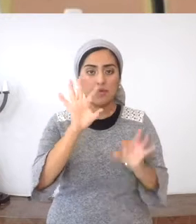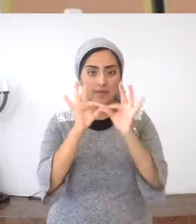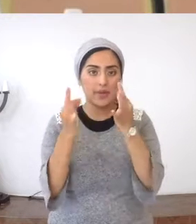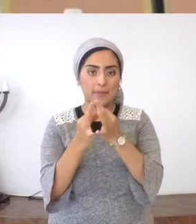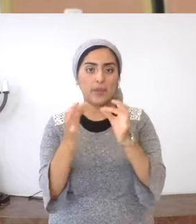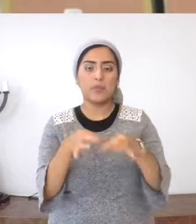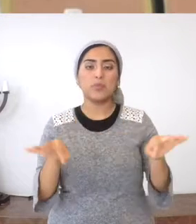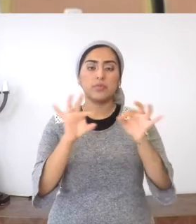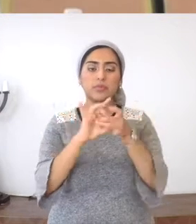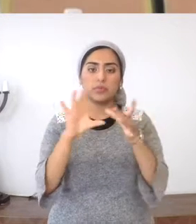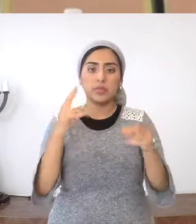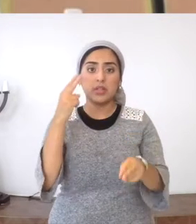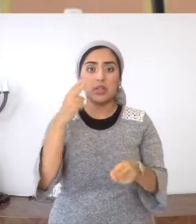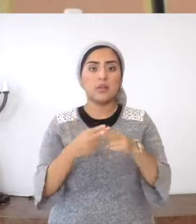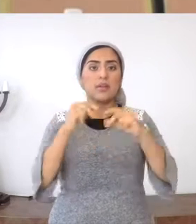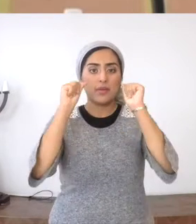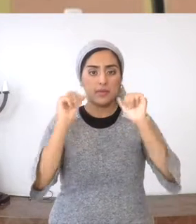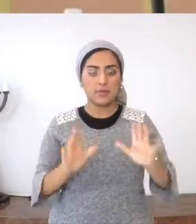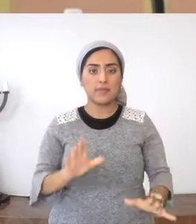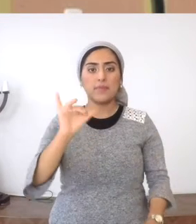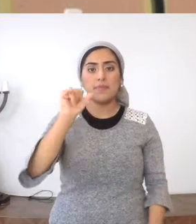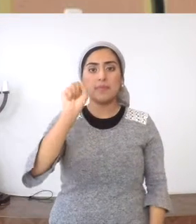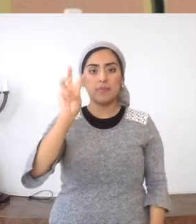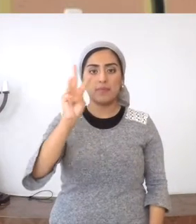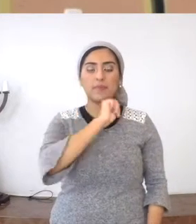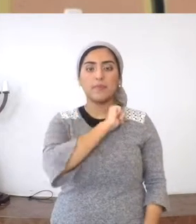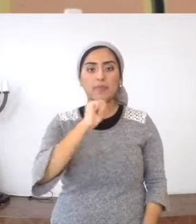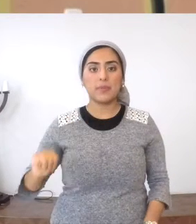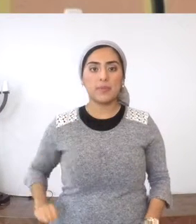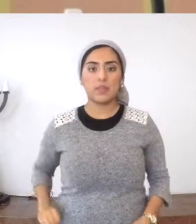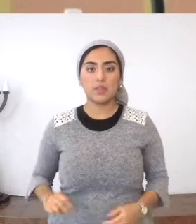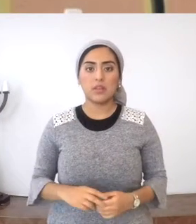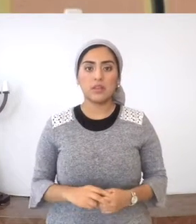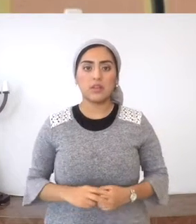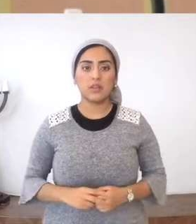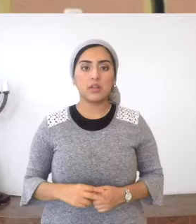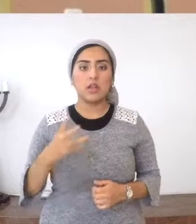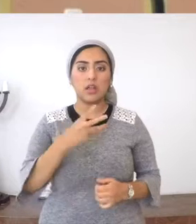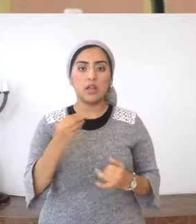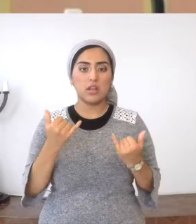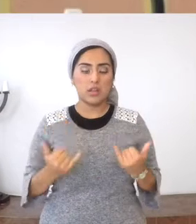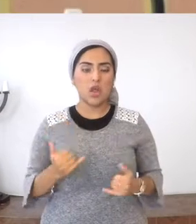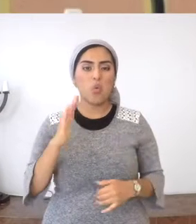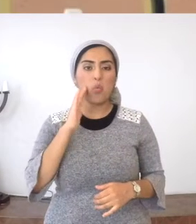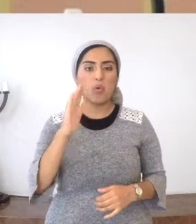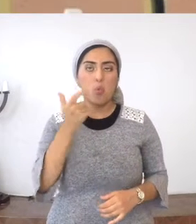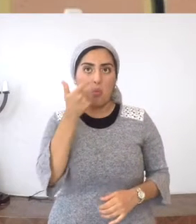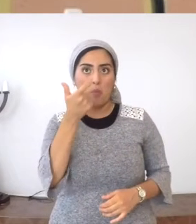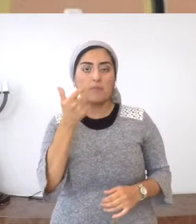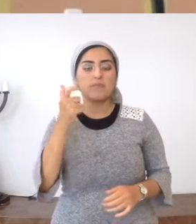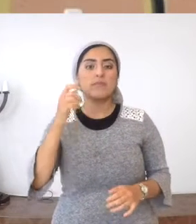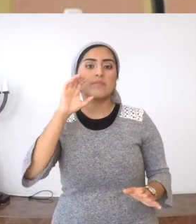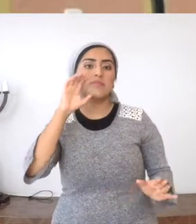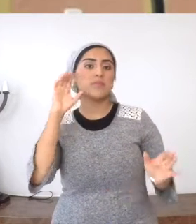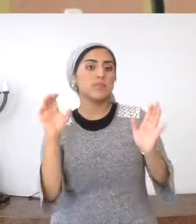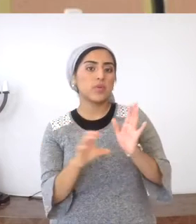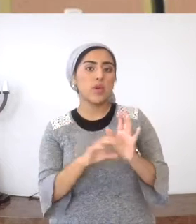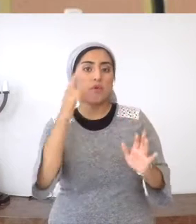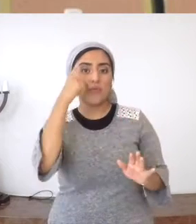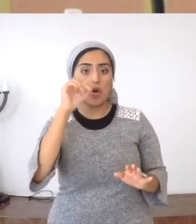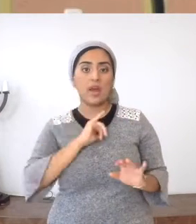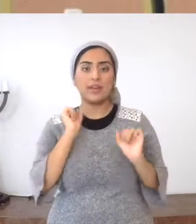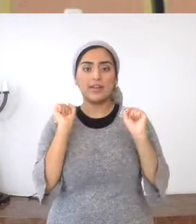Por ti Y por los tuyos En el nombre bendito De Yahshua Hamashiach Y vamos a ver Las